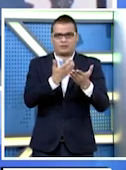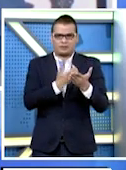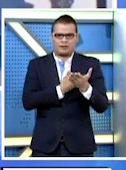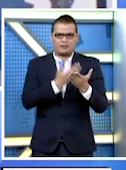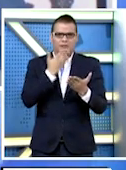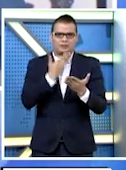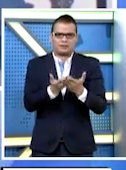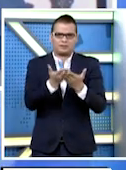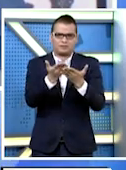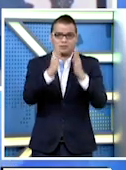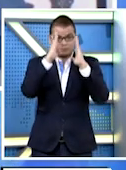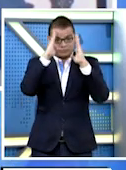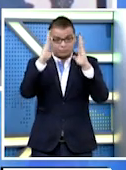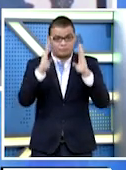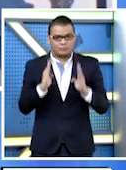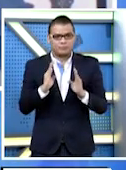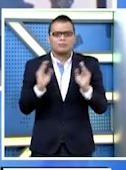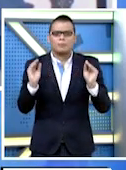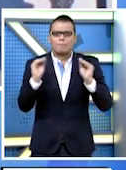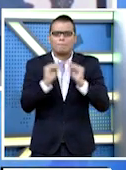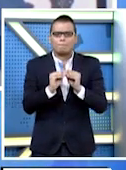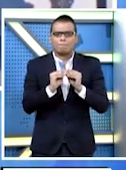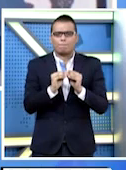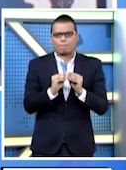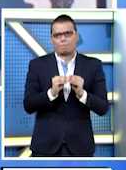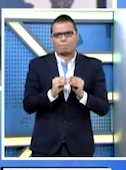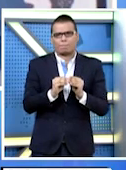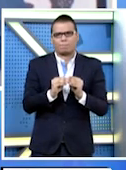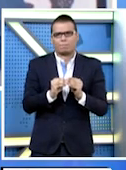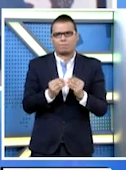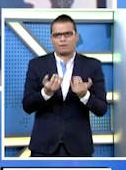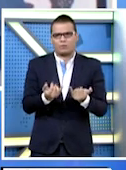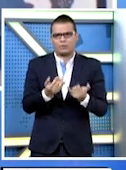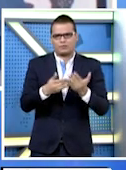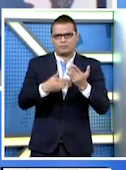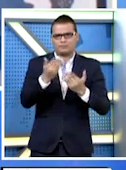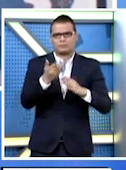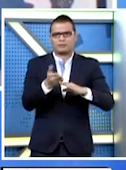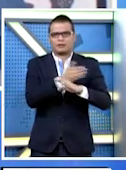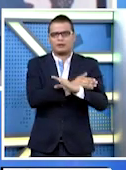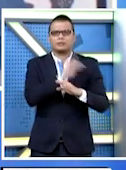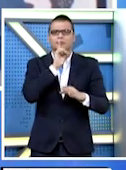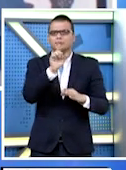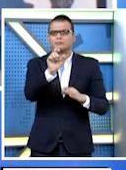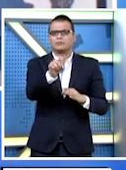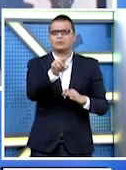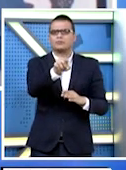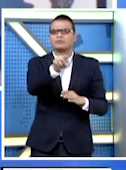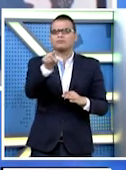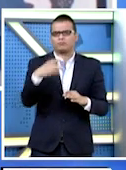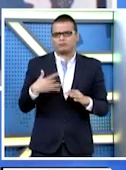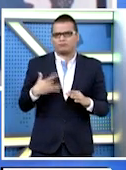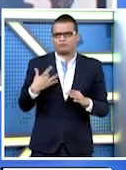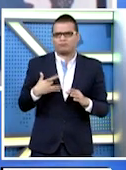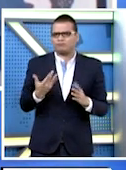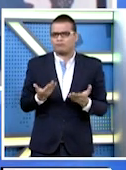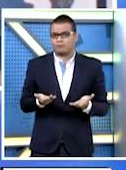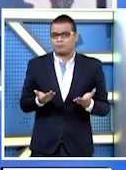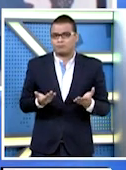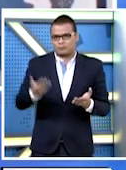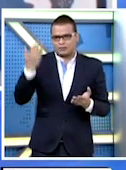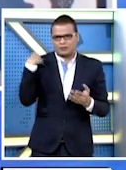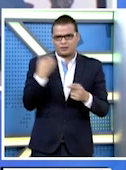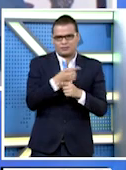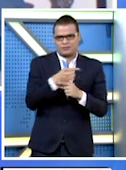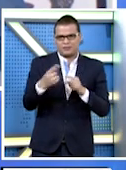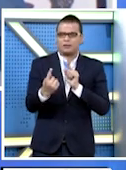gracias por atendernos. Y antes de entrar en materia, quisiera preguntarle cómo se siente. La semana pasada tuve la oportunidad de